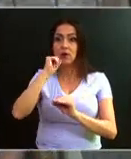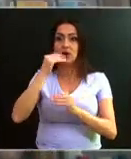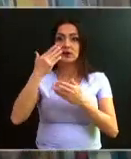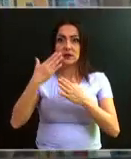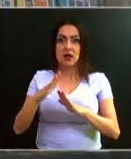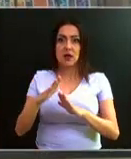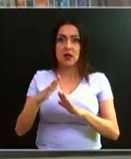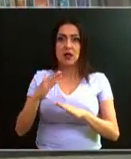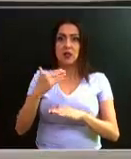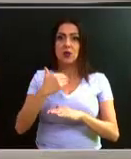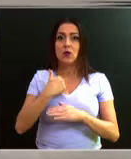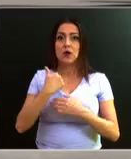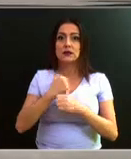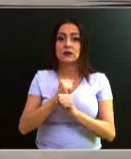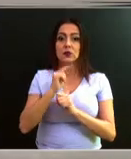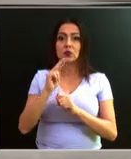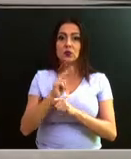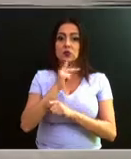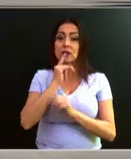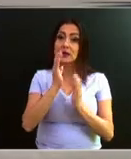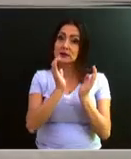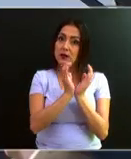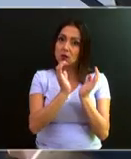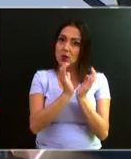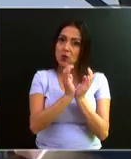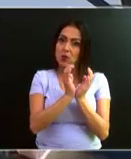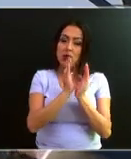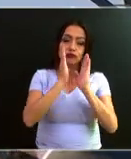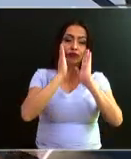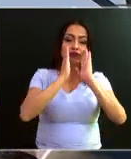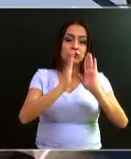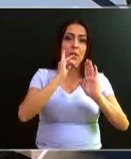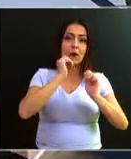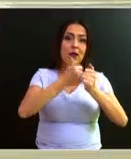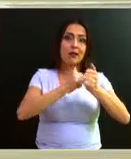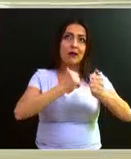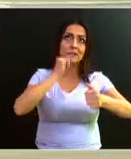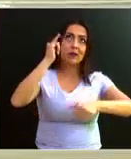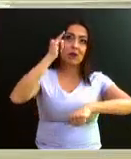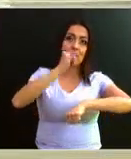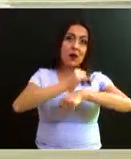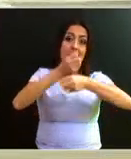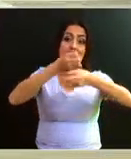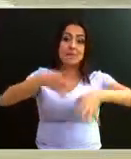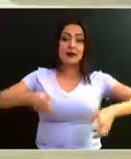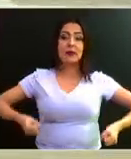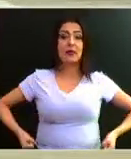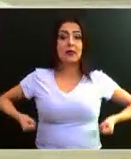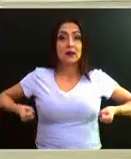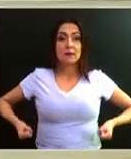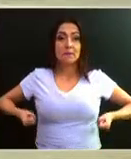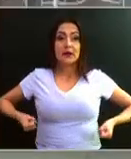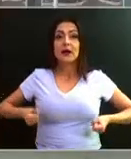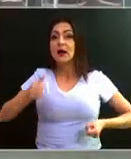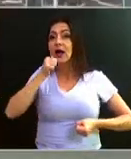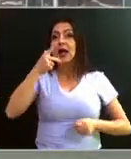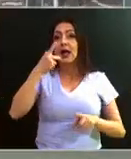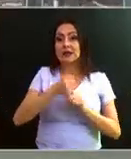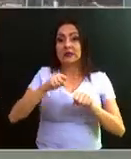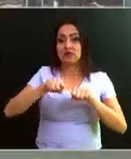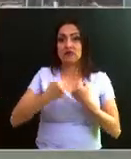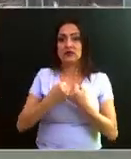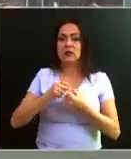cuales se tuvo que hacer uso del seguro está la cobertura por retraso de vuelo, pérdida de equipaje, accidentes como